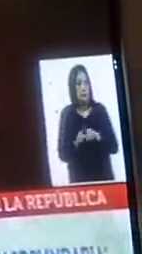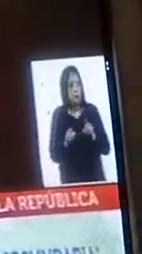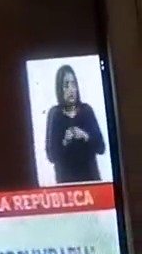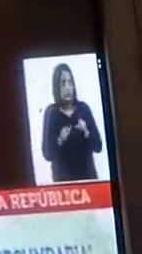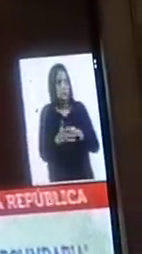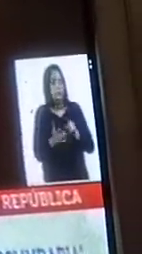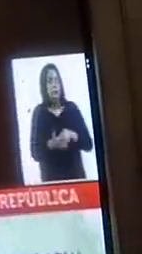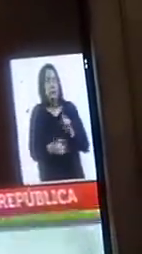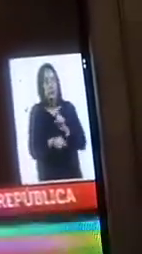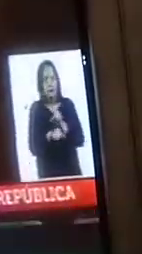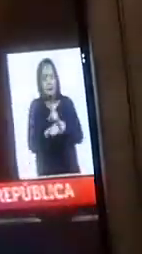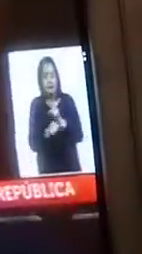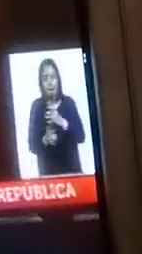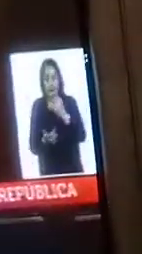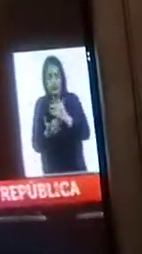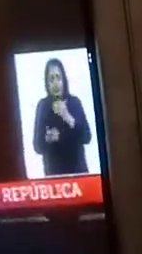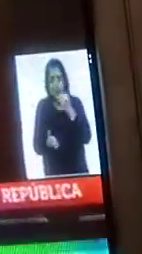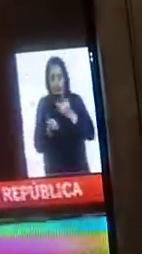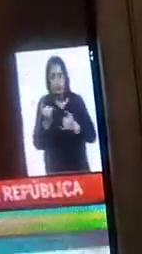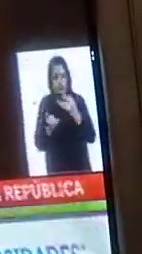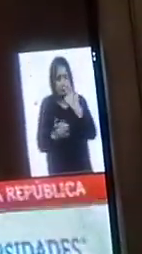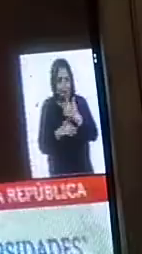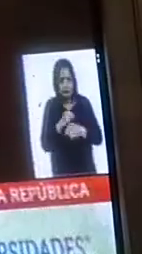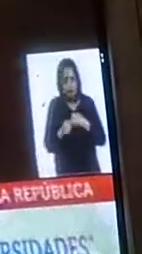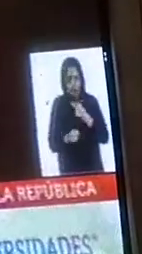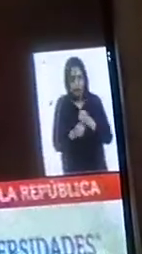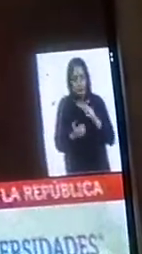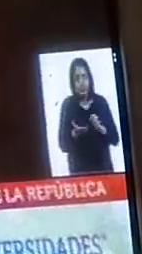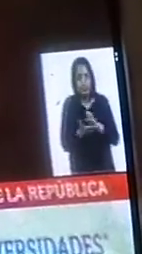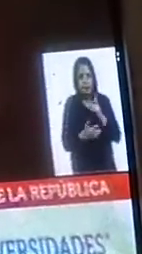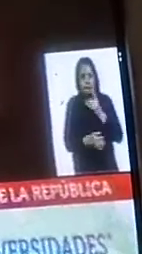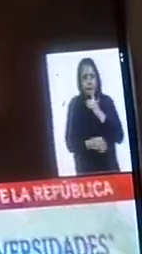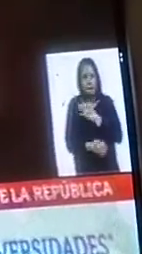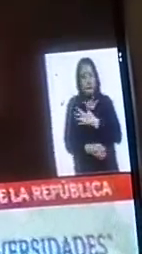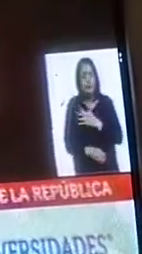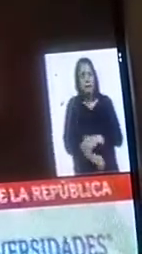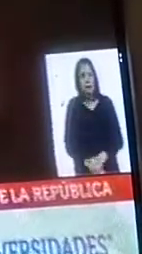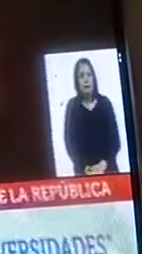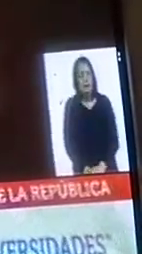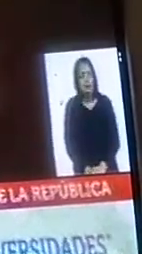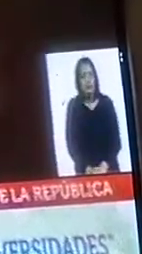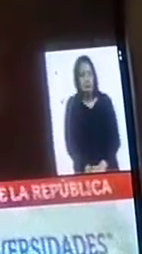en los últimos tres años de la educación secundaria